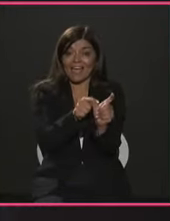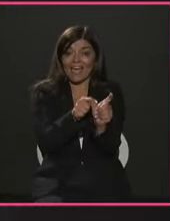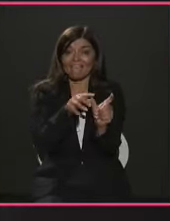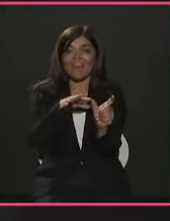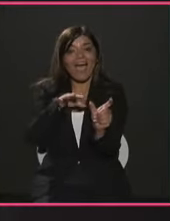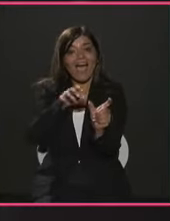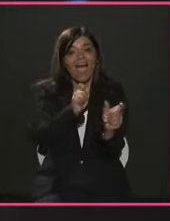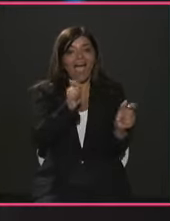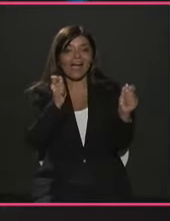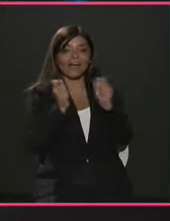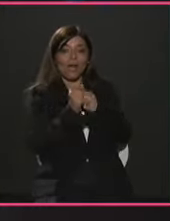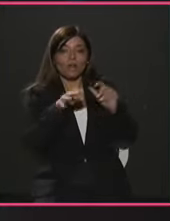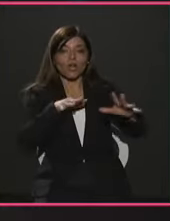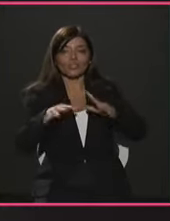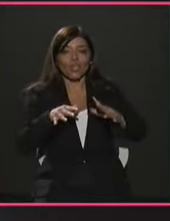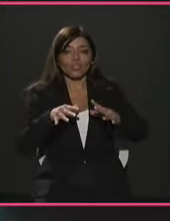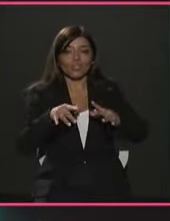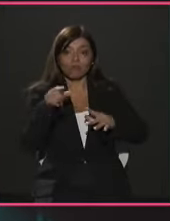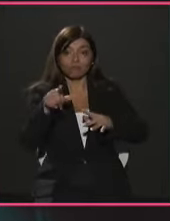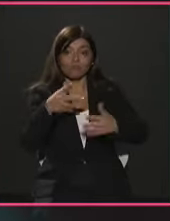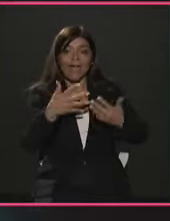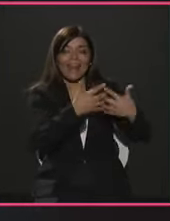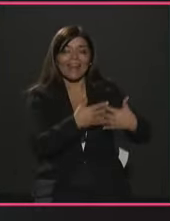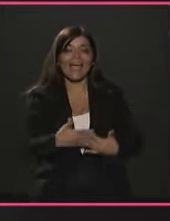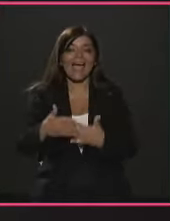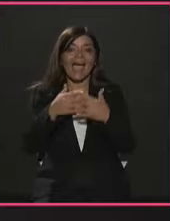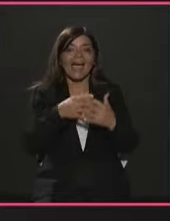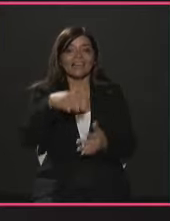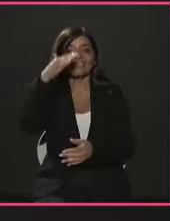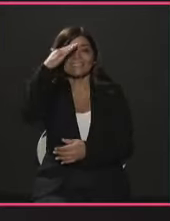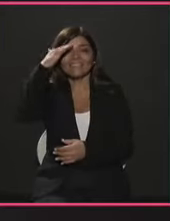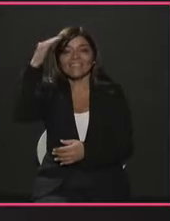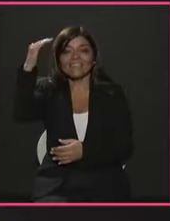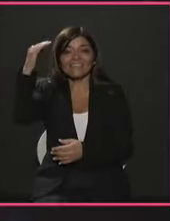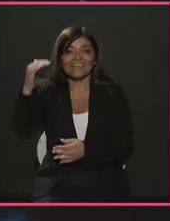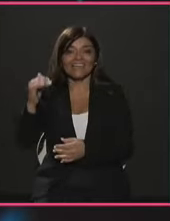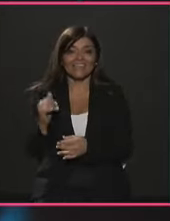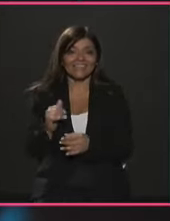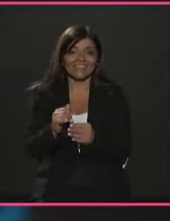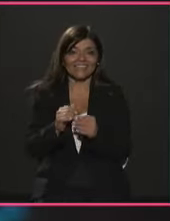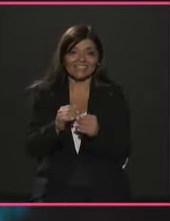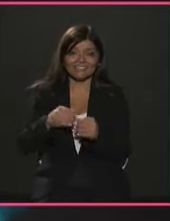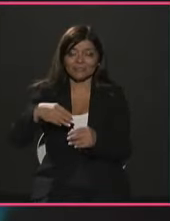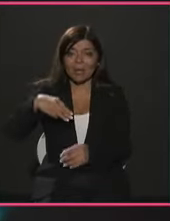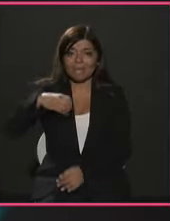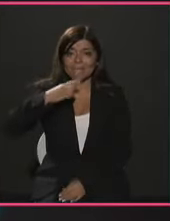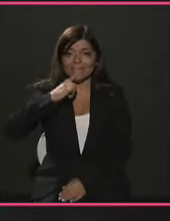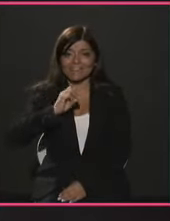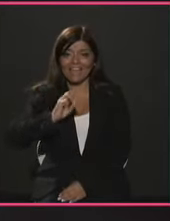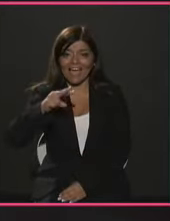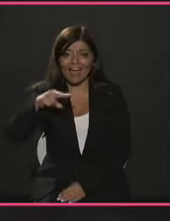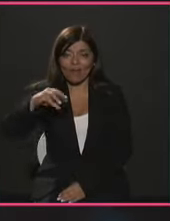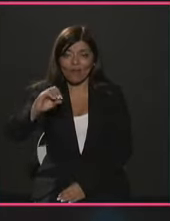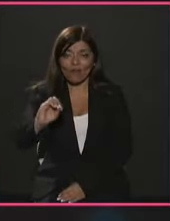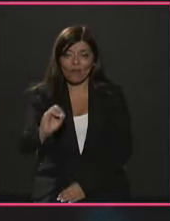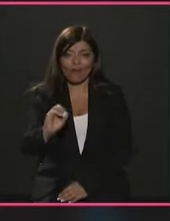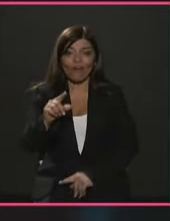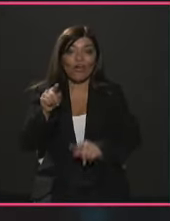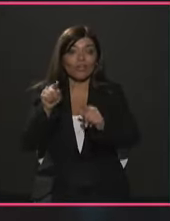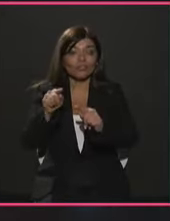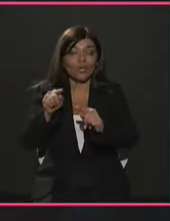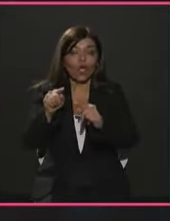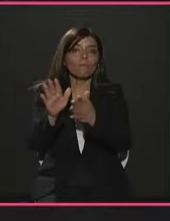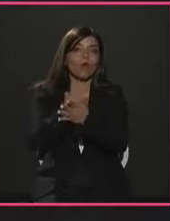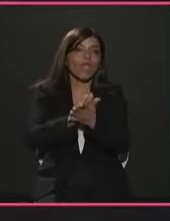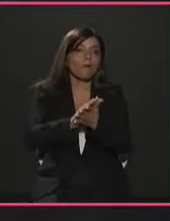acción es norteamericano es experto en reducción de metano un gas muy importante mucho más dañino tiene más efecto vernadero que el